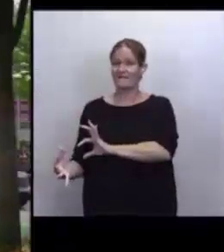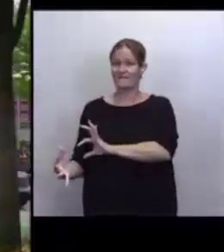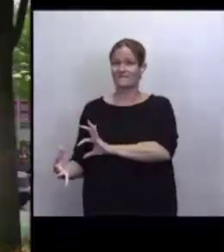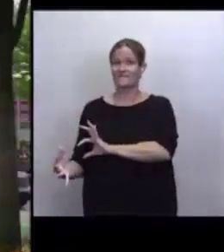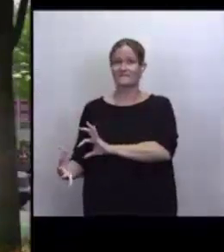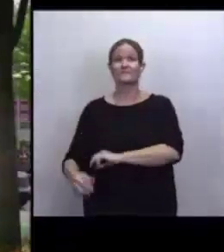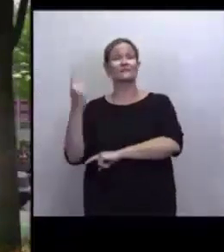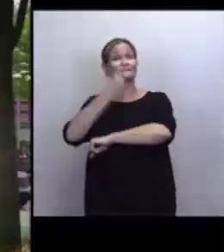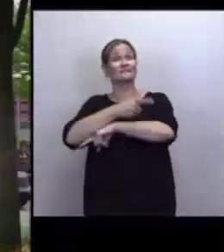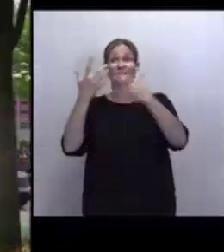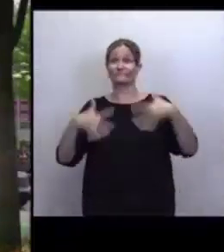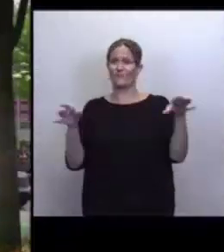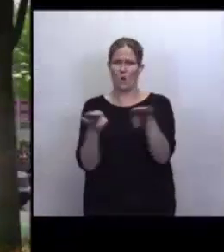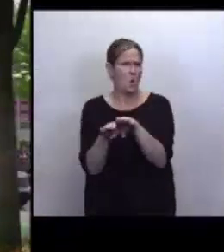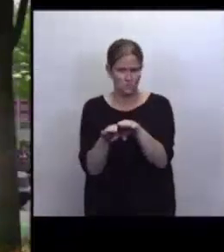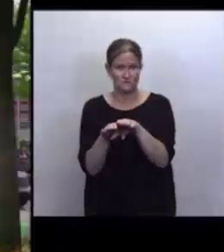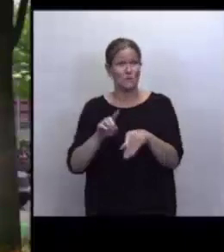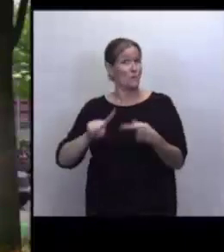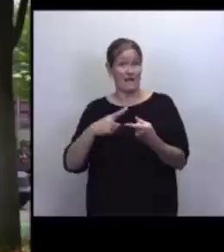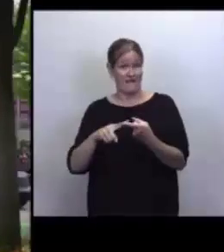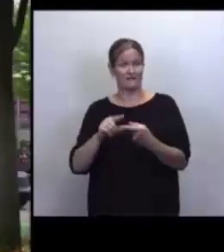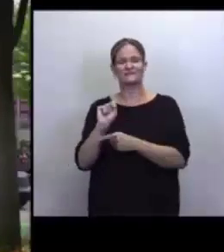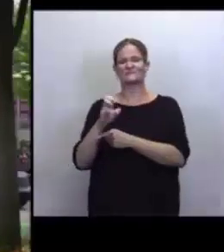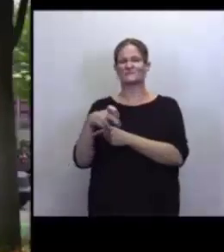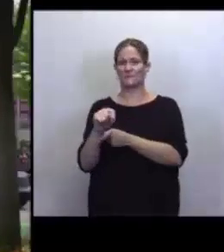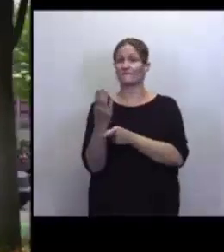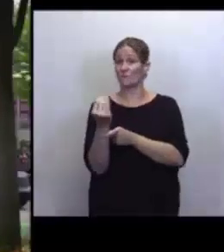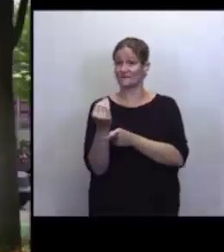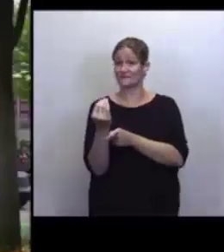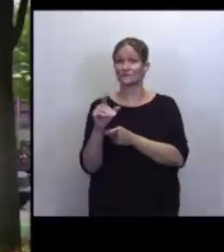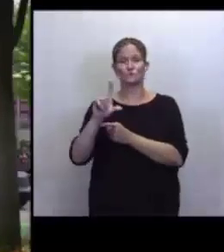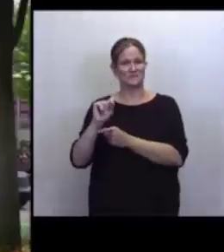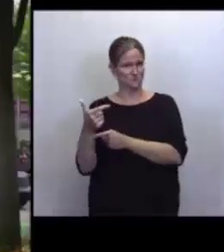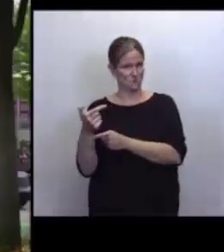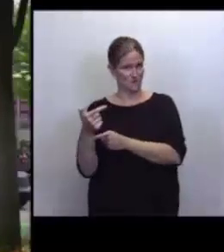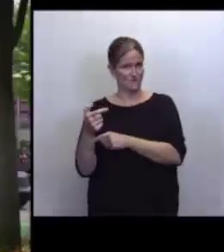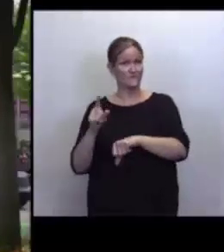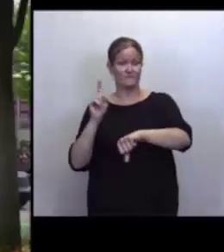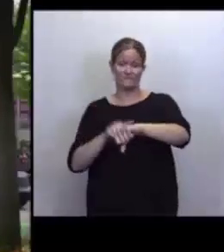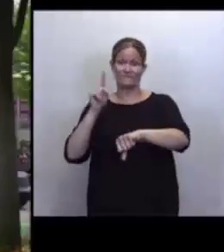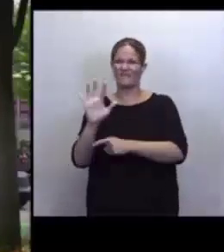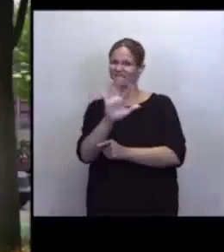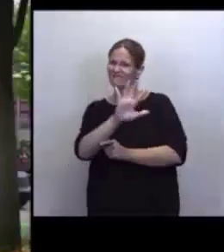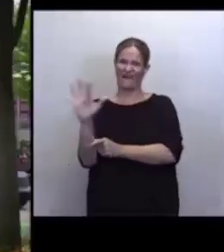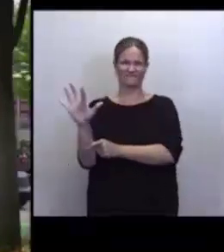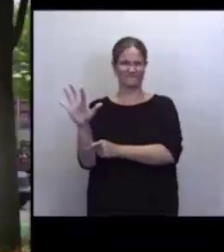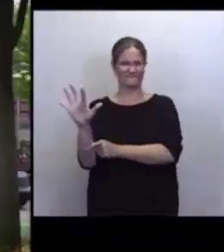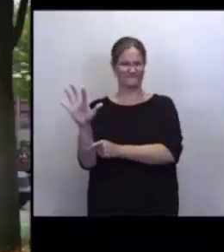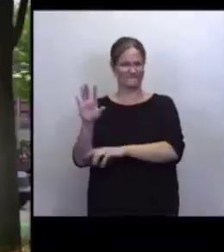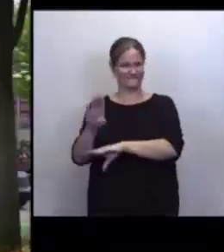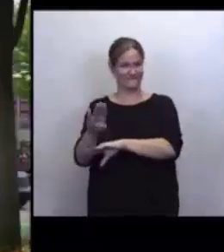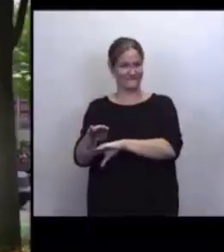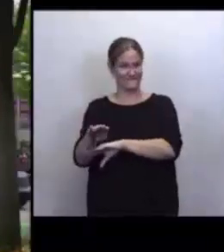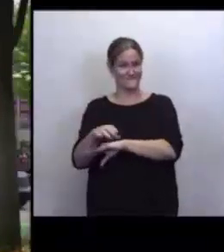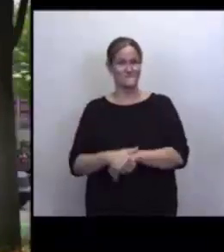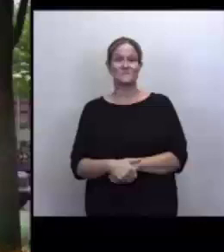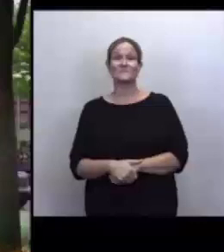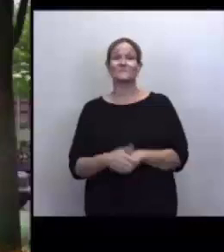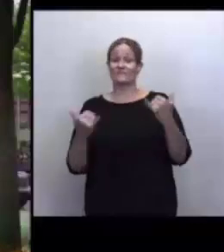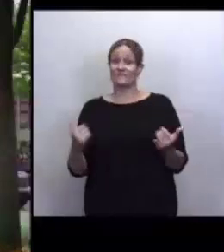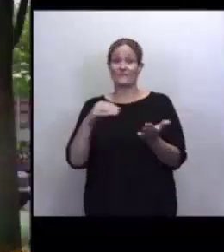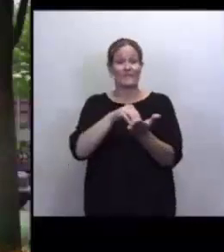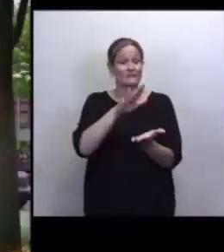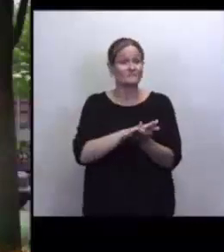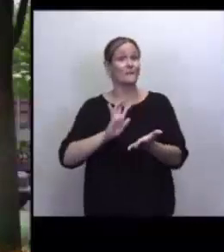16 de julio de 2021. Esta fecha también marca el inicio del periodo de comentarios públicos que estará abierto